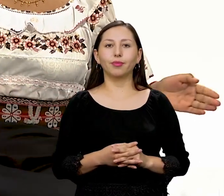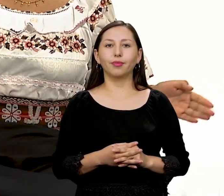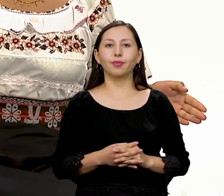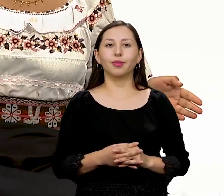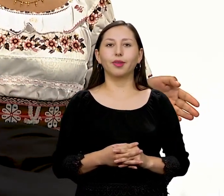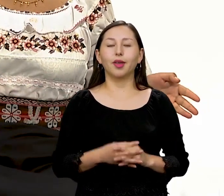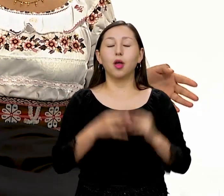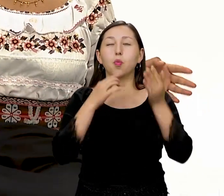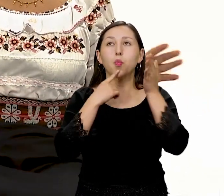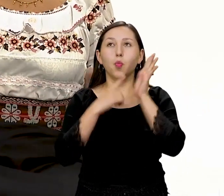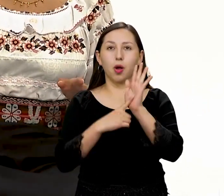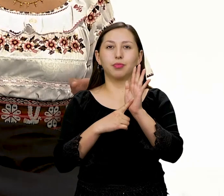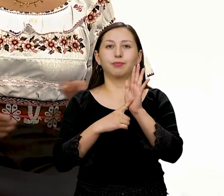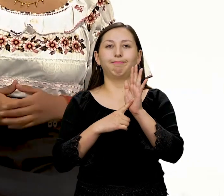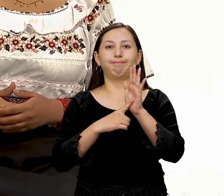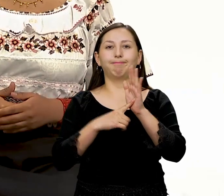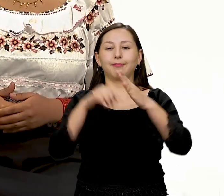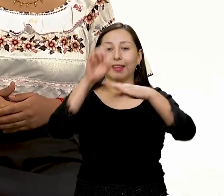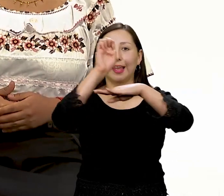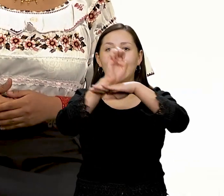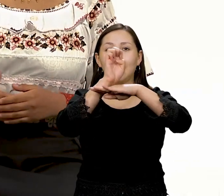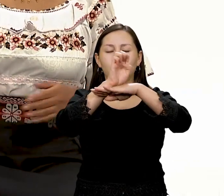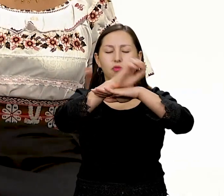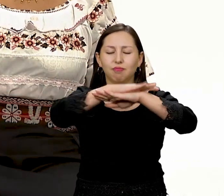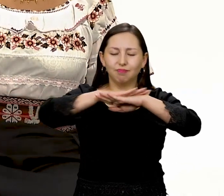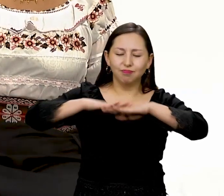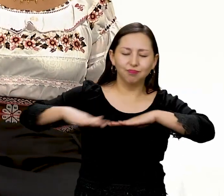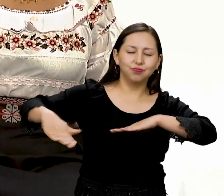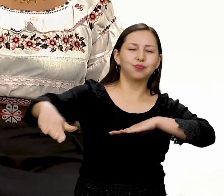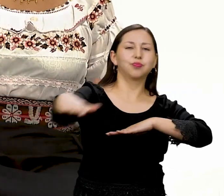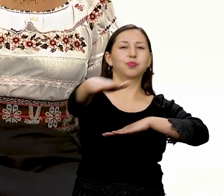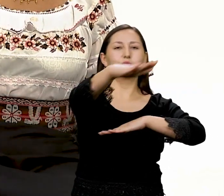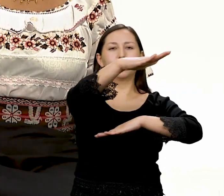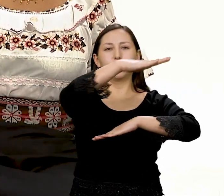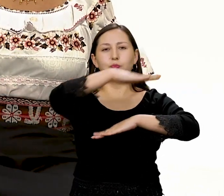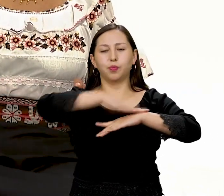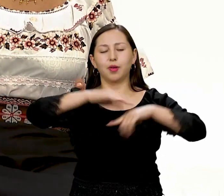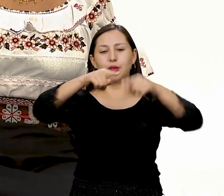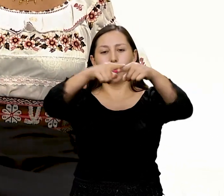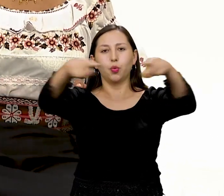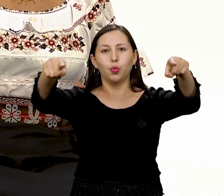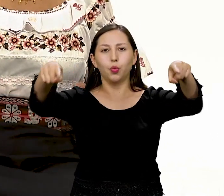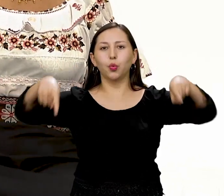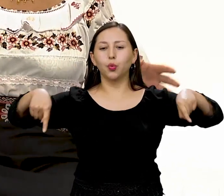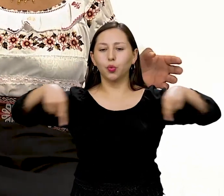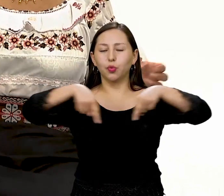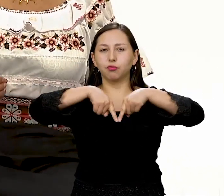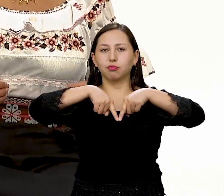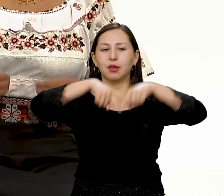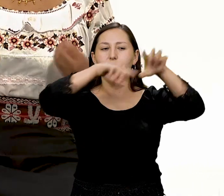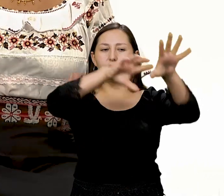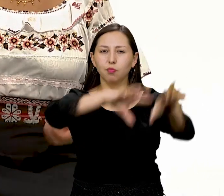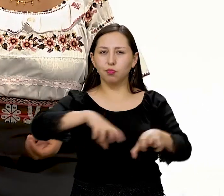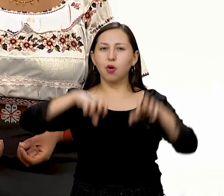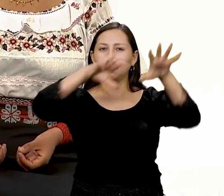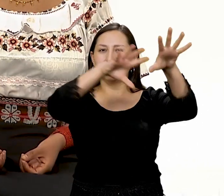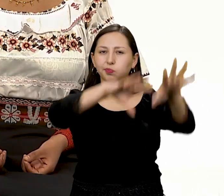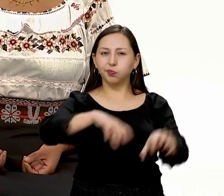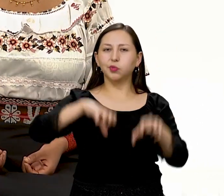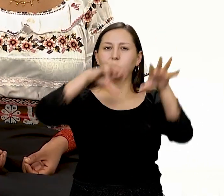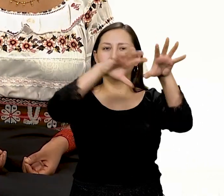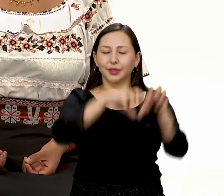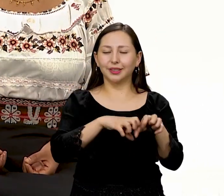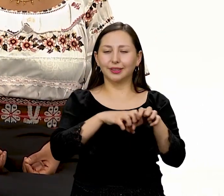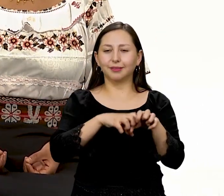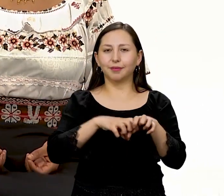no se sigan expandiendo y que sepan que no necesitan grandes cantidades de terrenos para producir grandes cantidades